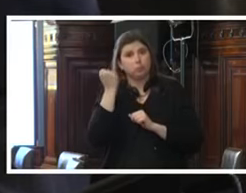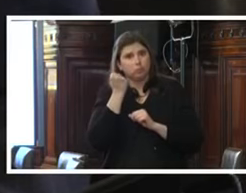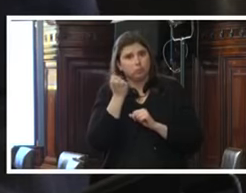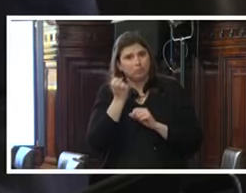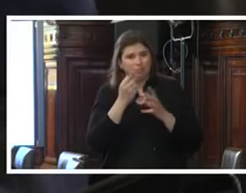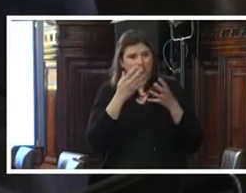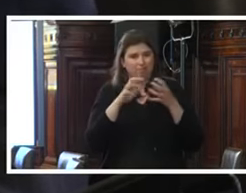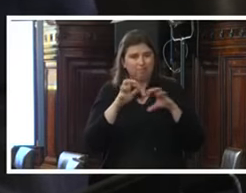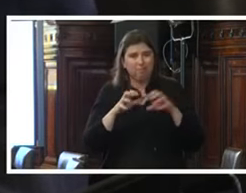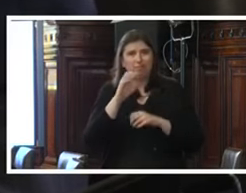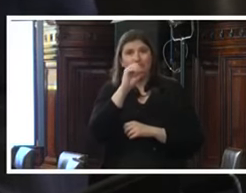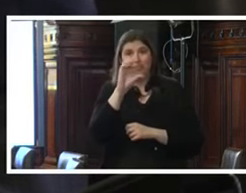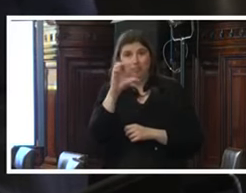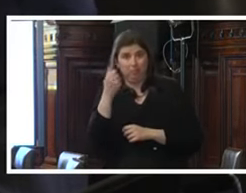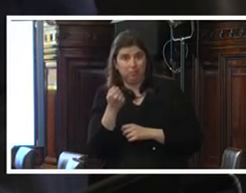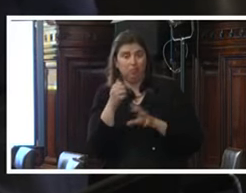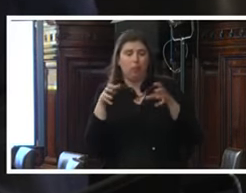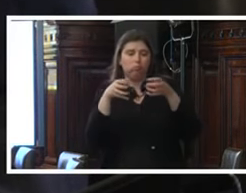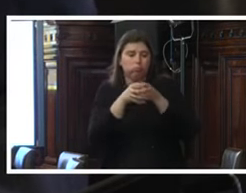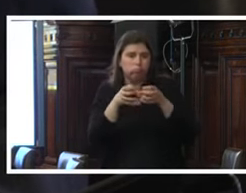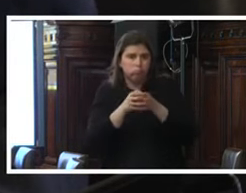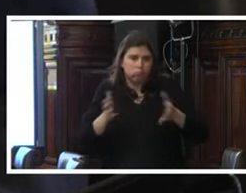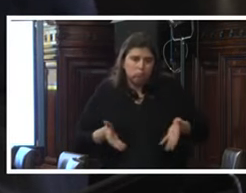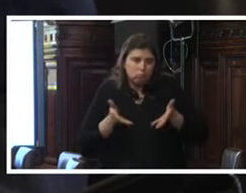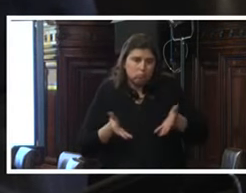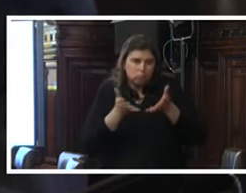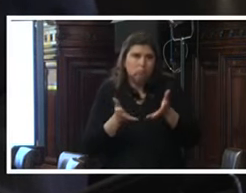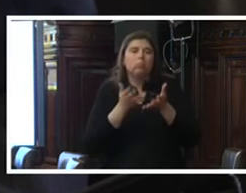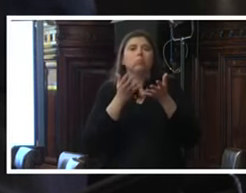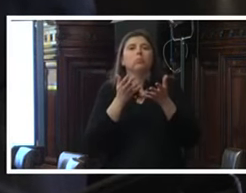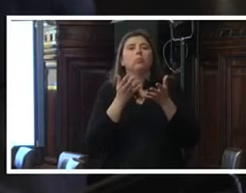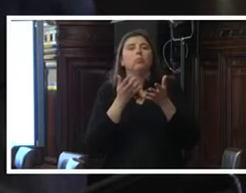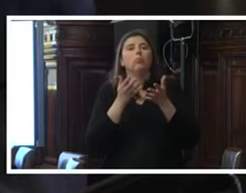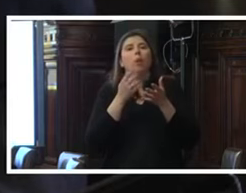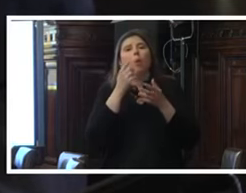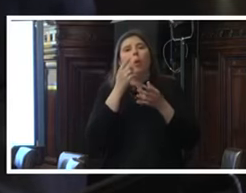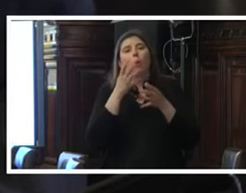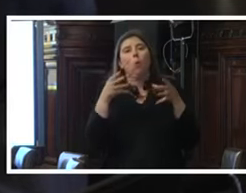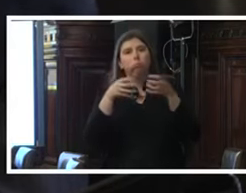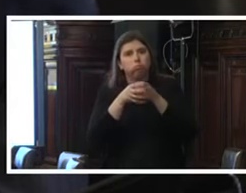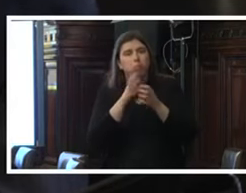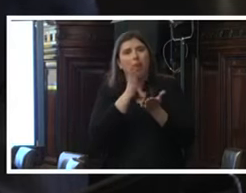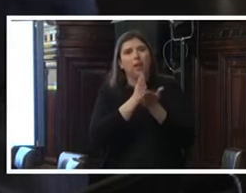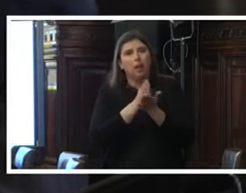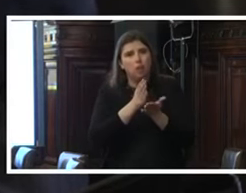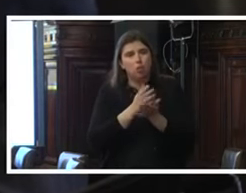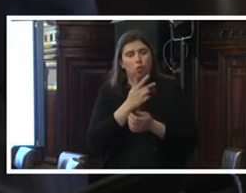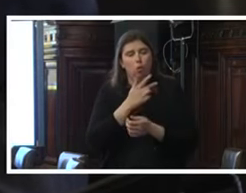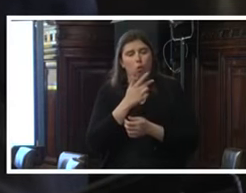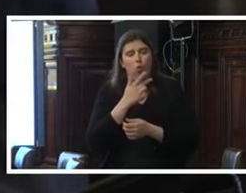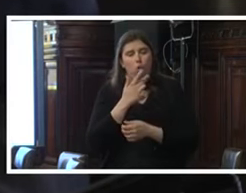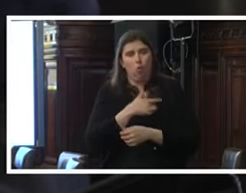estados américanos conformó y viene impulsando un core group para el derecho de las personas lgtb